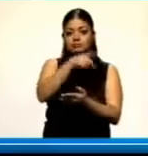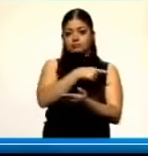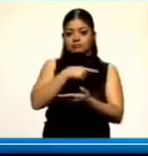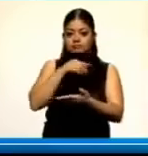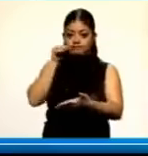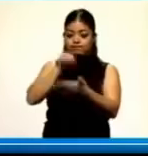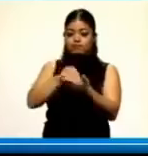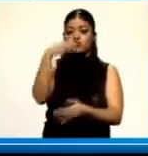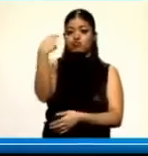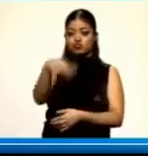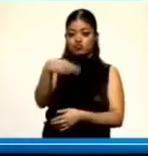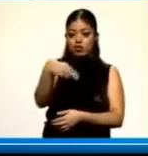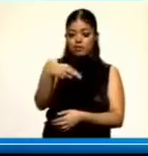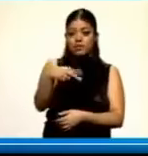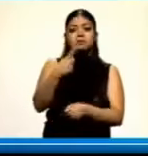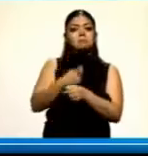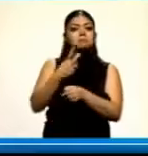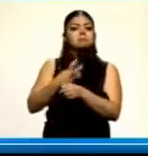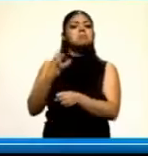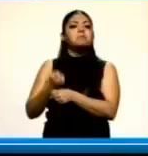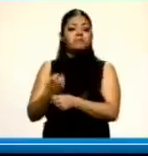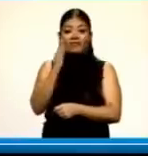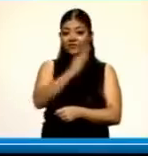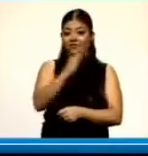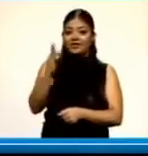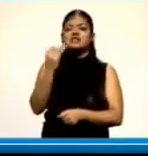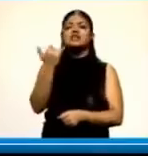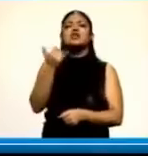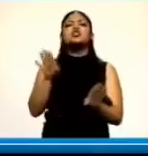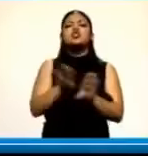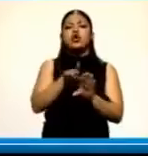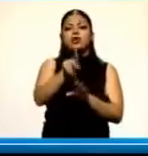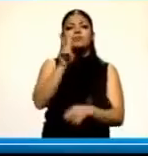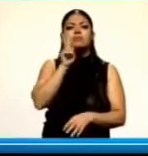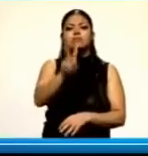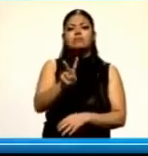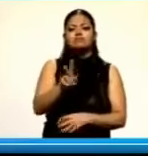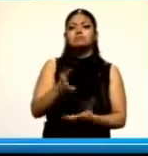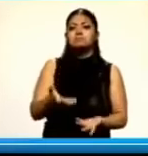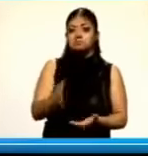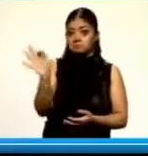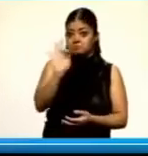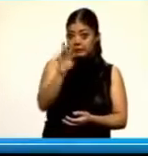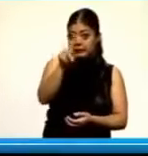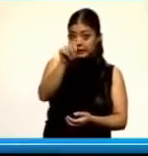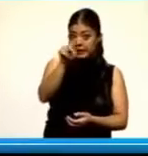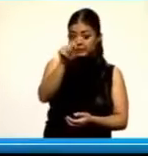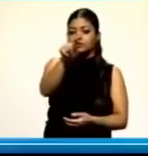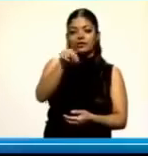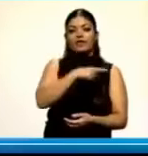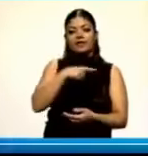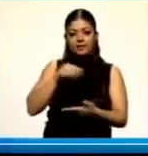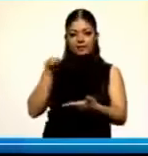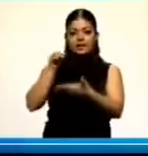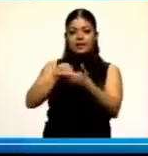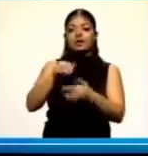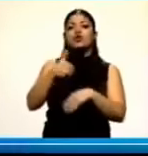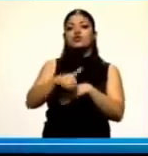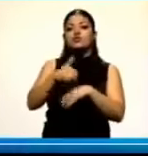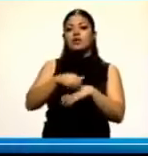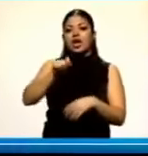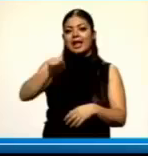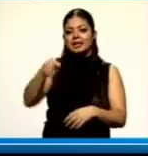pondrás tu nombre, grado, fecha y por qué medio viste el programa. Si fue por televisión, recuerda poner el